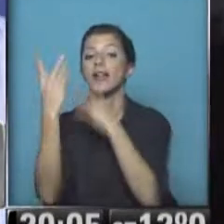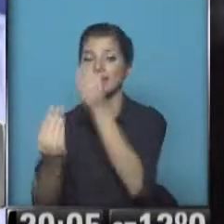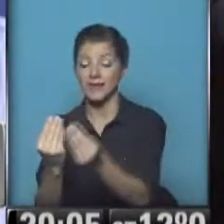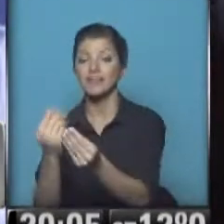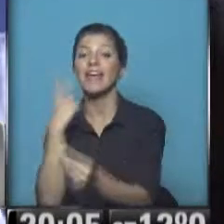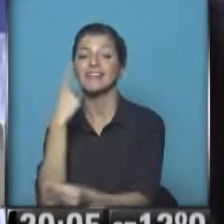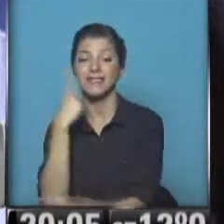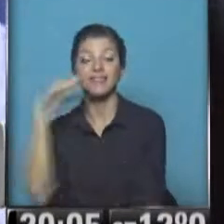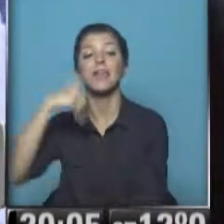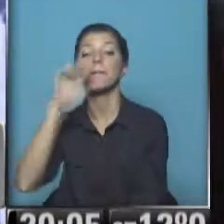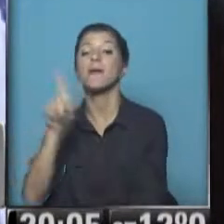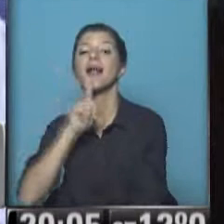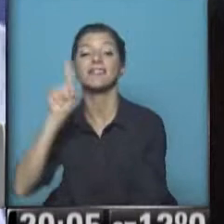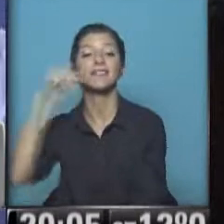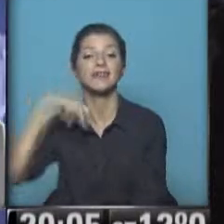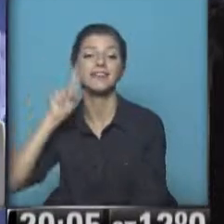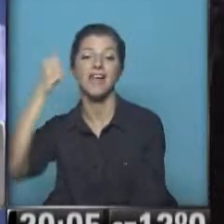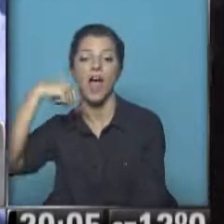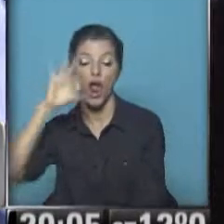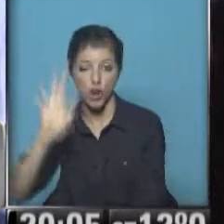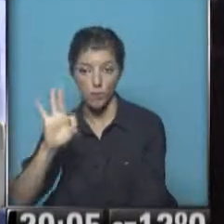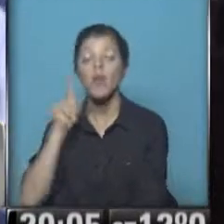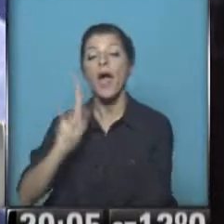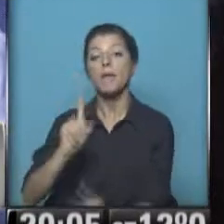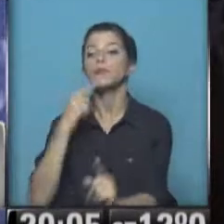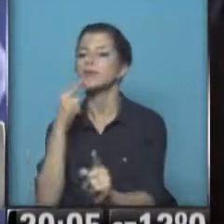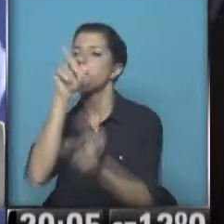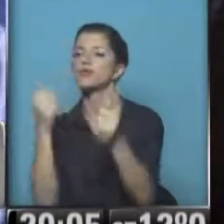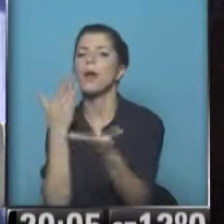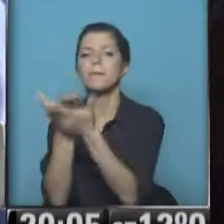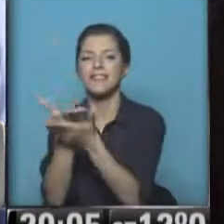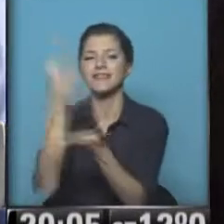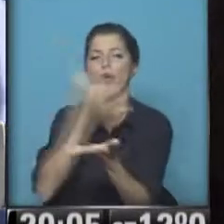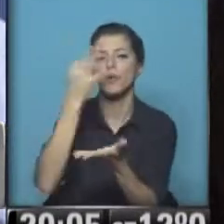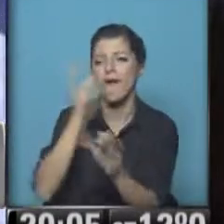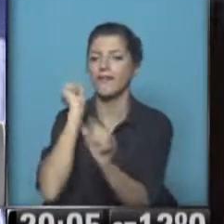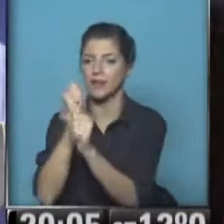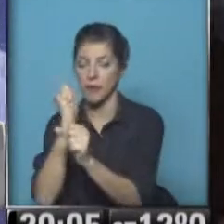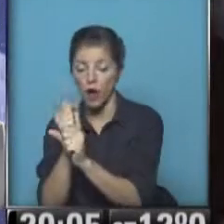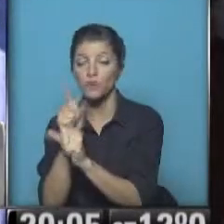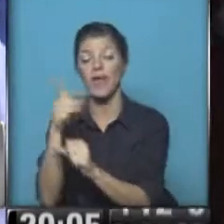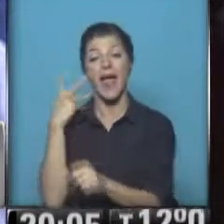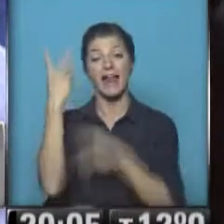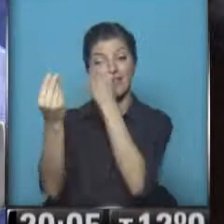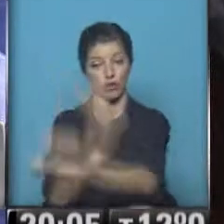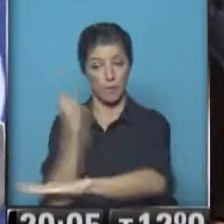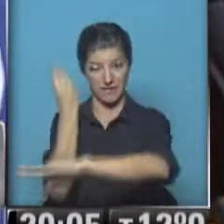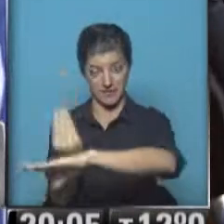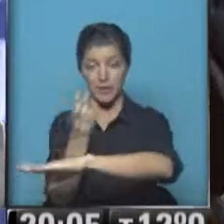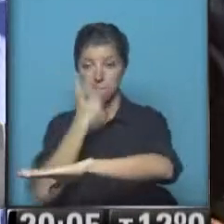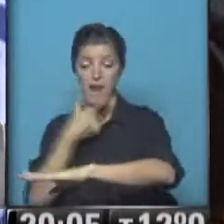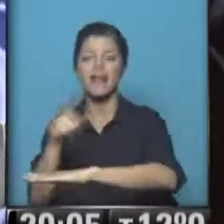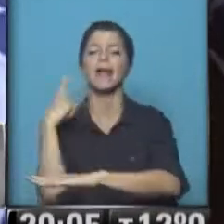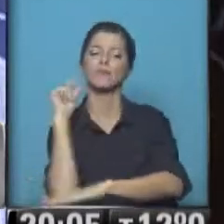Martiniano Molina. Allí dijo que los vecinos reclaman seguridad y trabajo. El precandidato a presidente por Cambiemos criticó a la